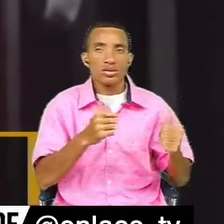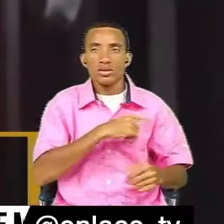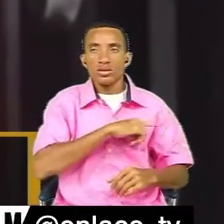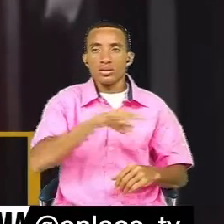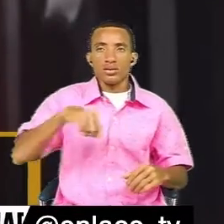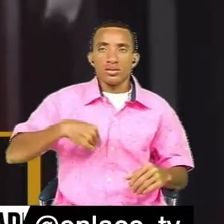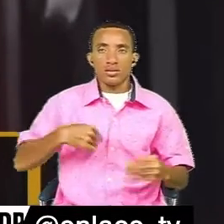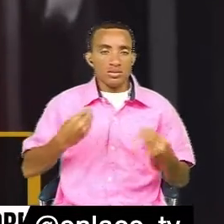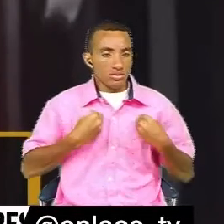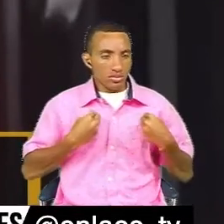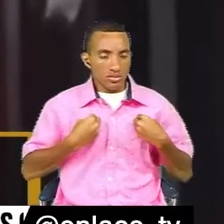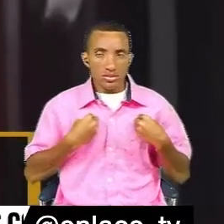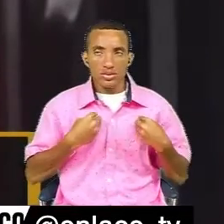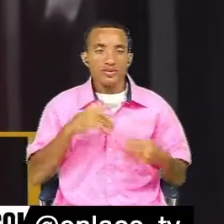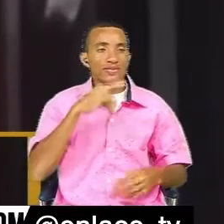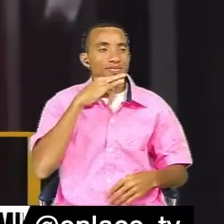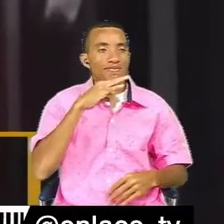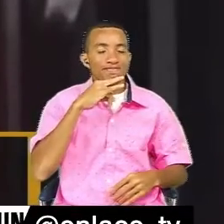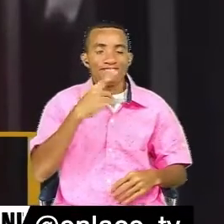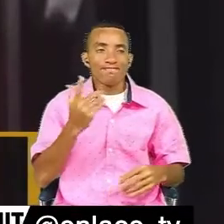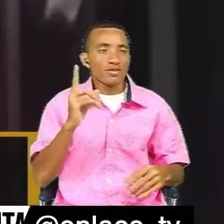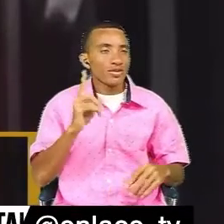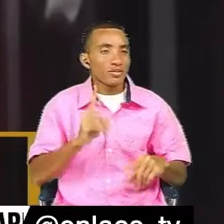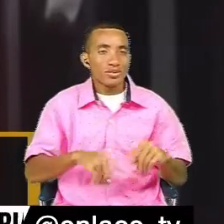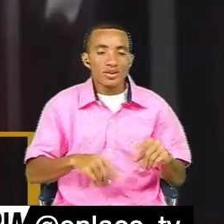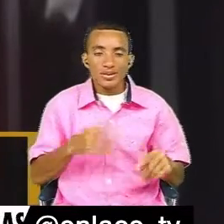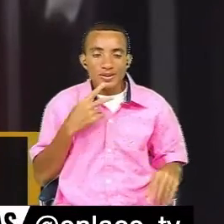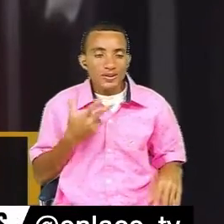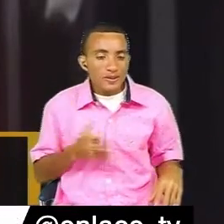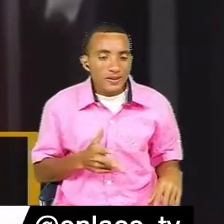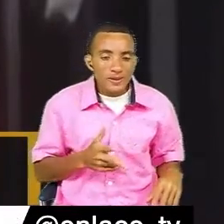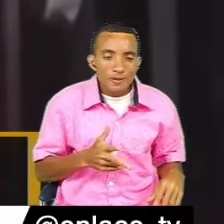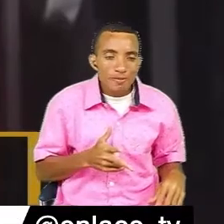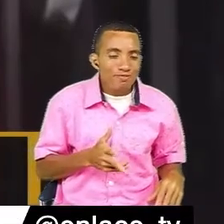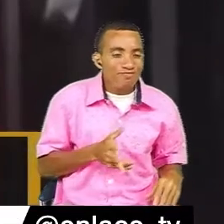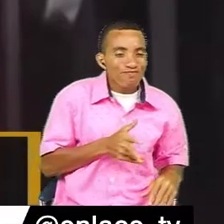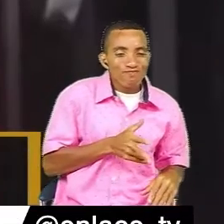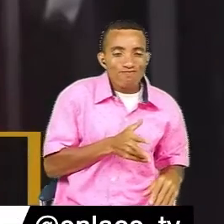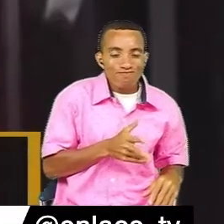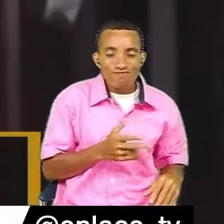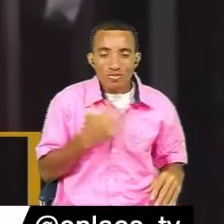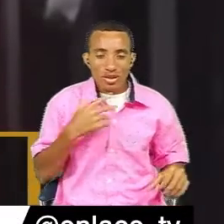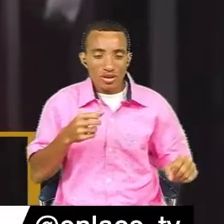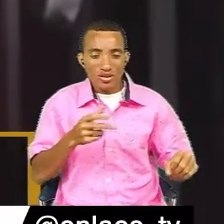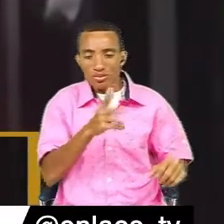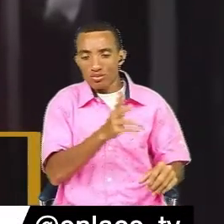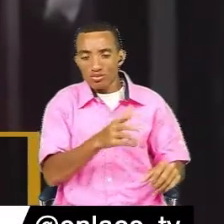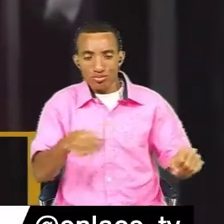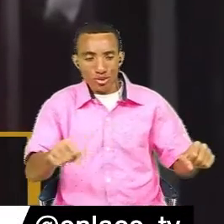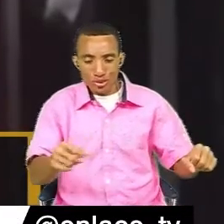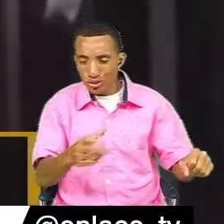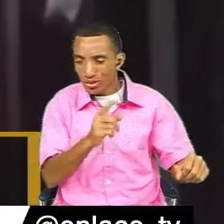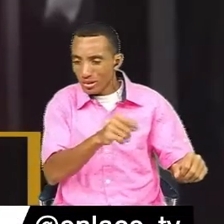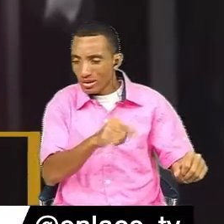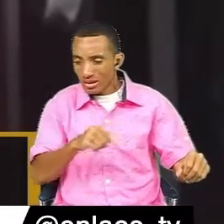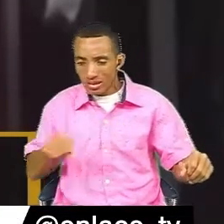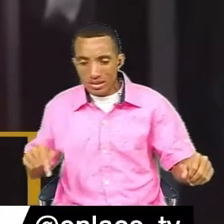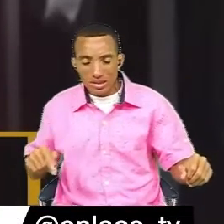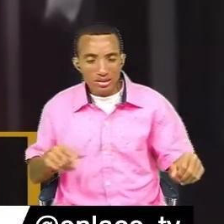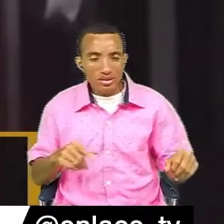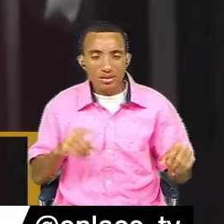que vivimos en Torcoroma, no podemos pasar siquiera por los andenes. Las motos sacan las sillas